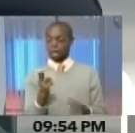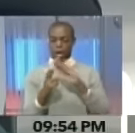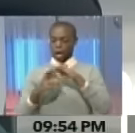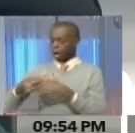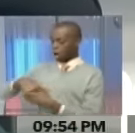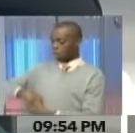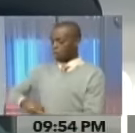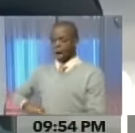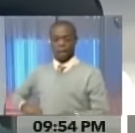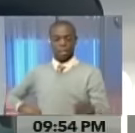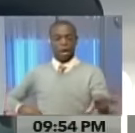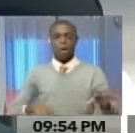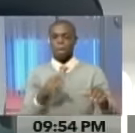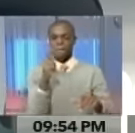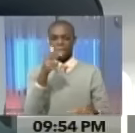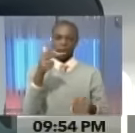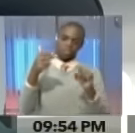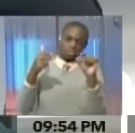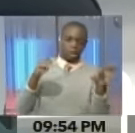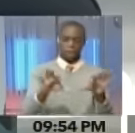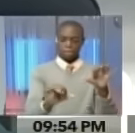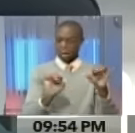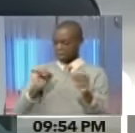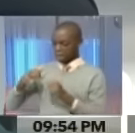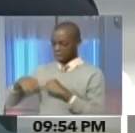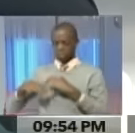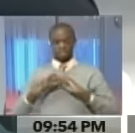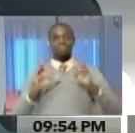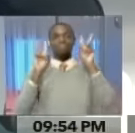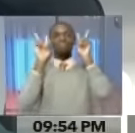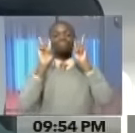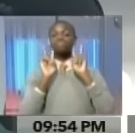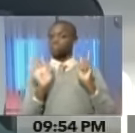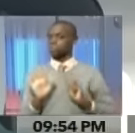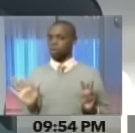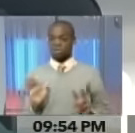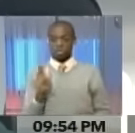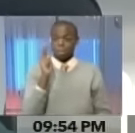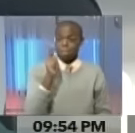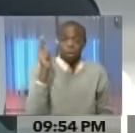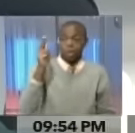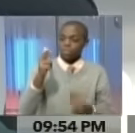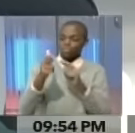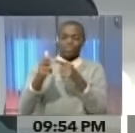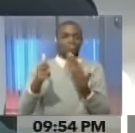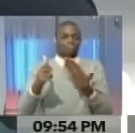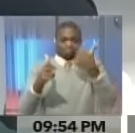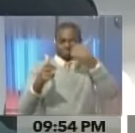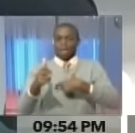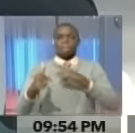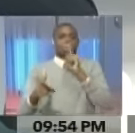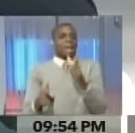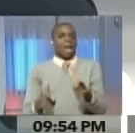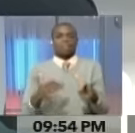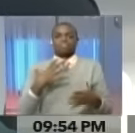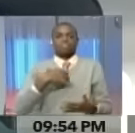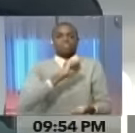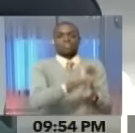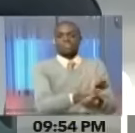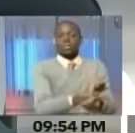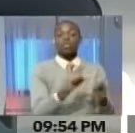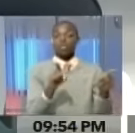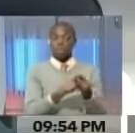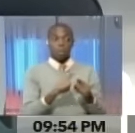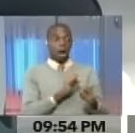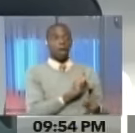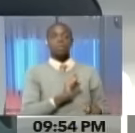los casquillos no se perpetró ningún tipo de crimen no es que hay un crimen a eso voy por eso que he dicho que el referendo revocatorio